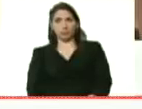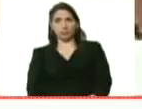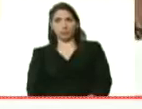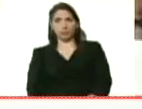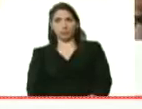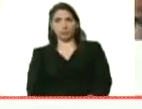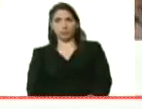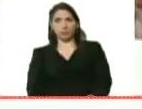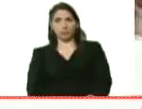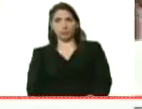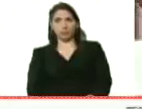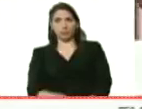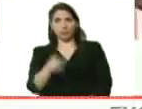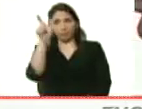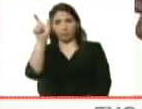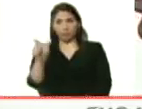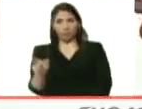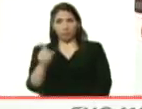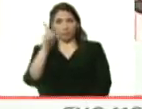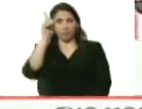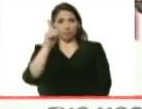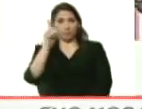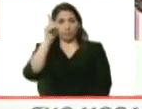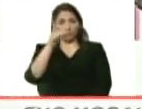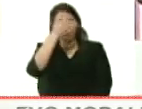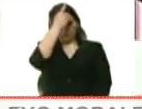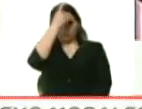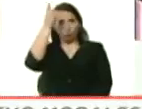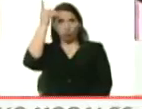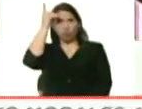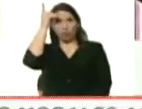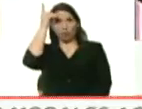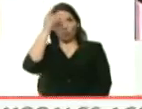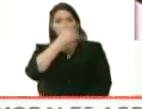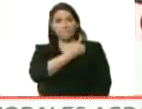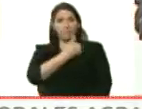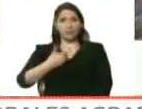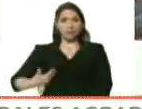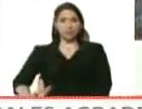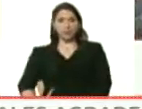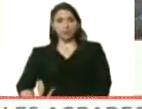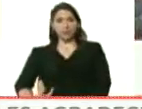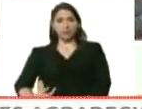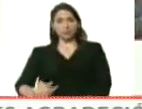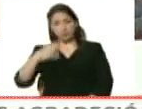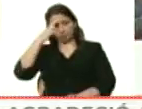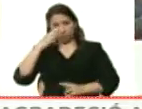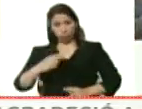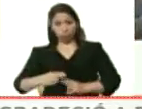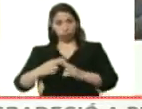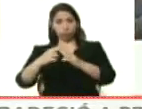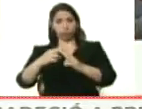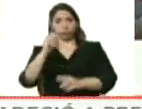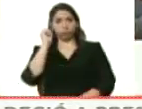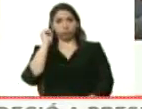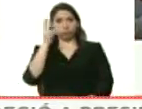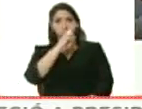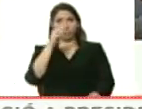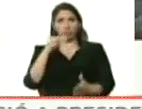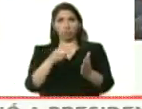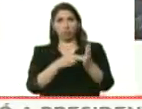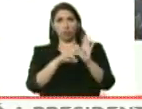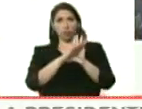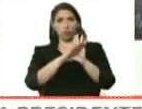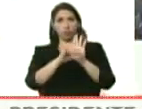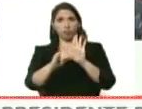Ciudadano, diputado Diosdado Cabello Rondón, presidente de la Honorable Asamblea Nacional